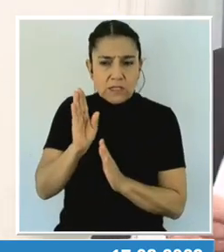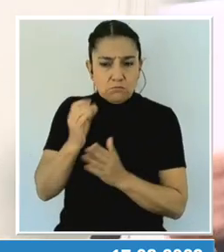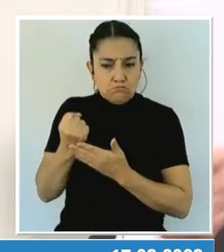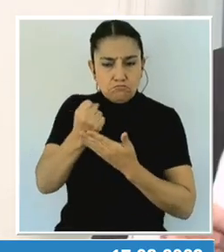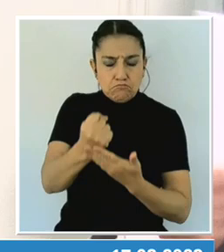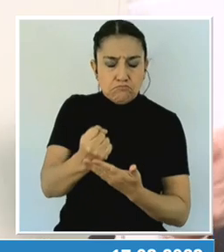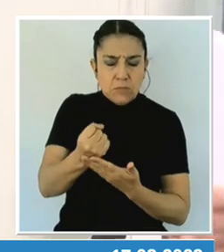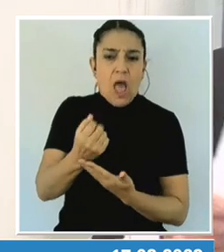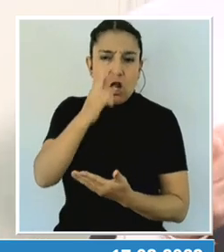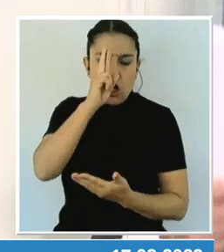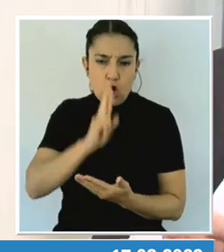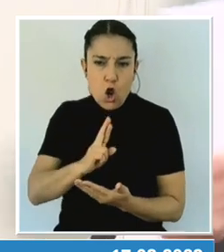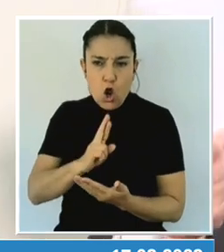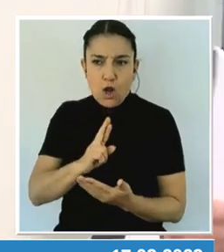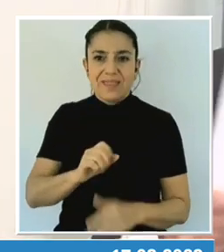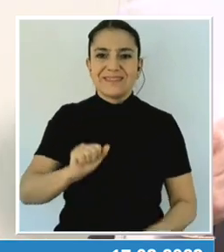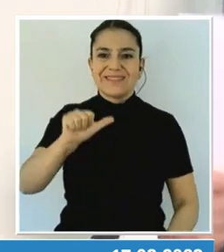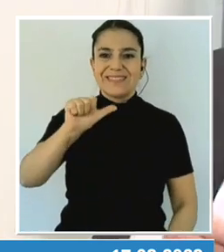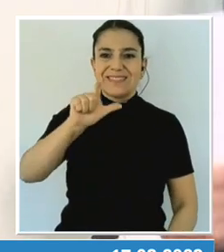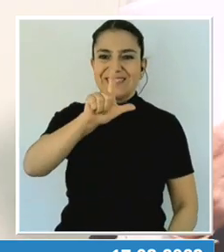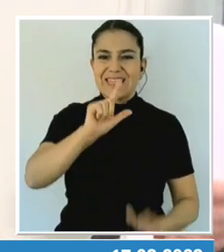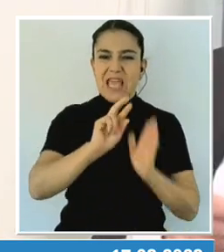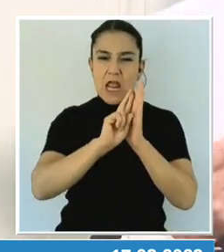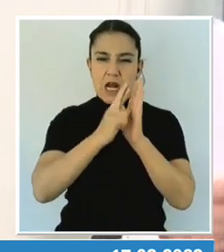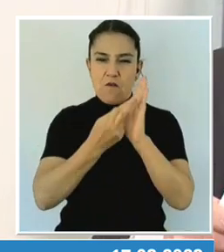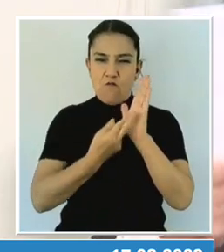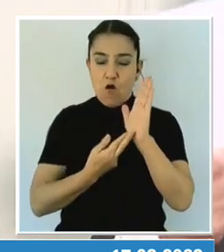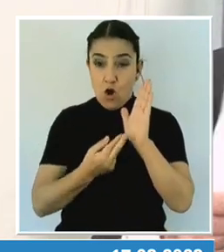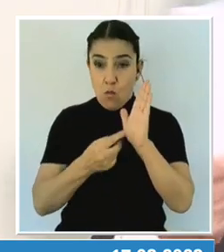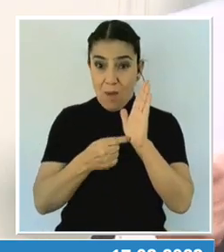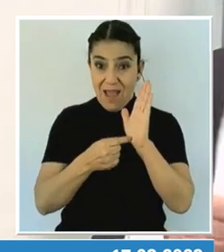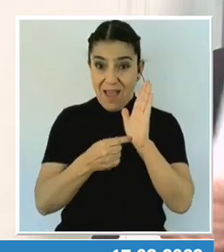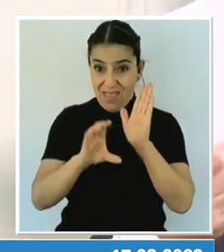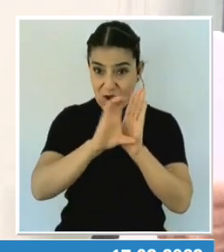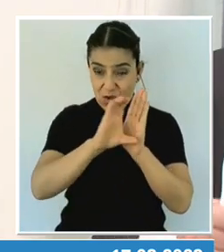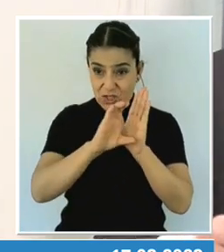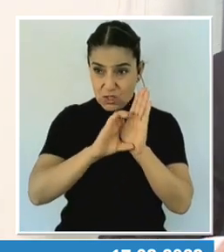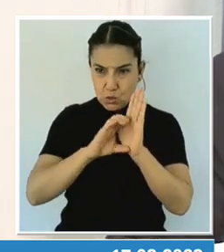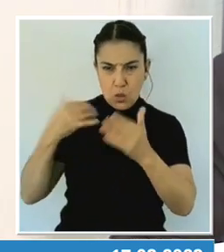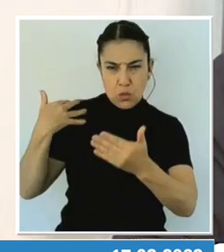se le han hecho a la Carta Fundamental hasta la fecha. De manera que estar aquí,